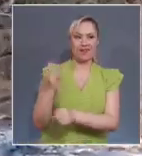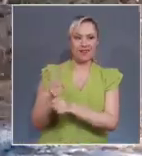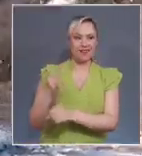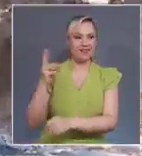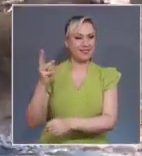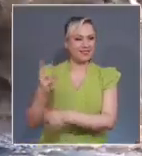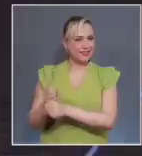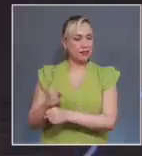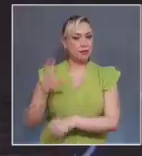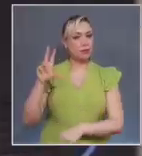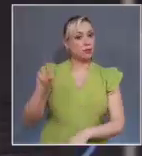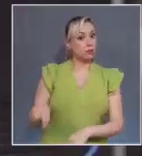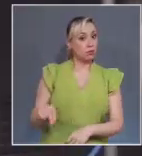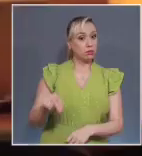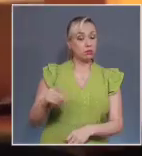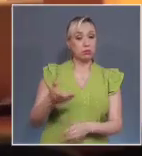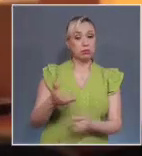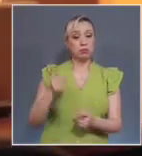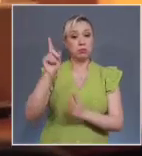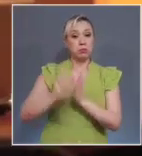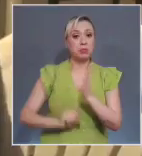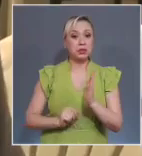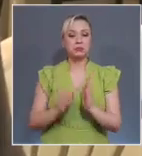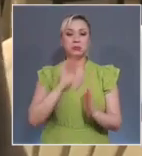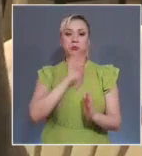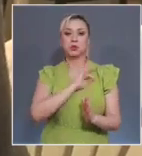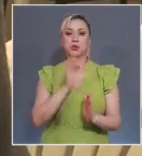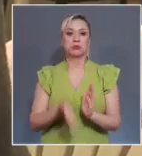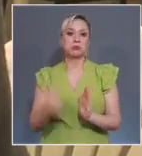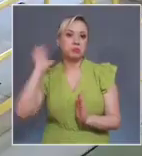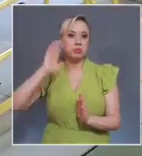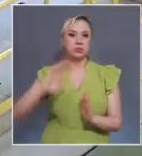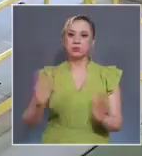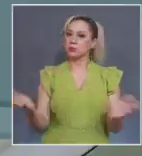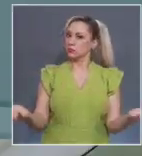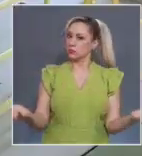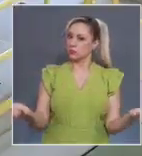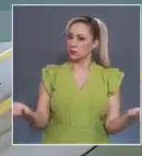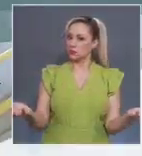debe entenderse por servicios u obras especializadas.